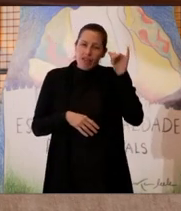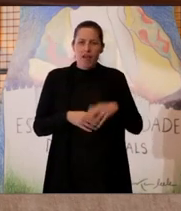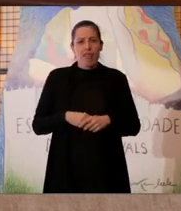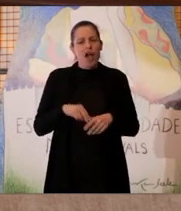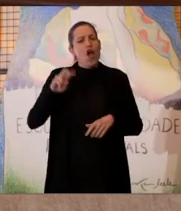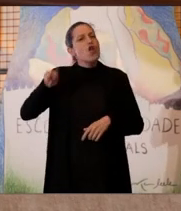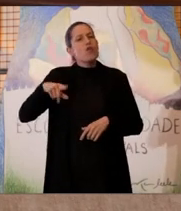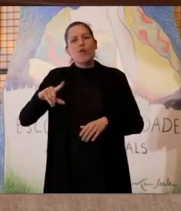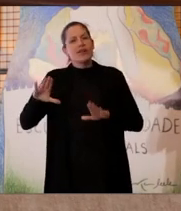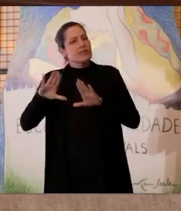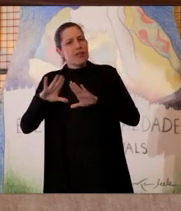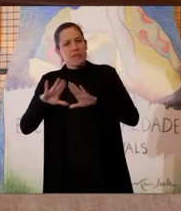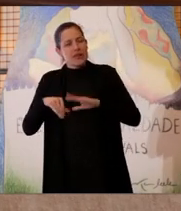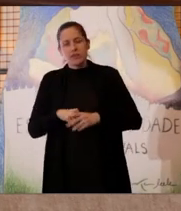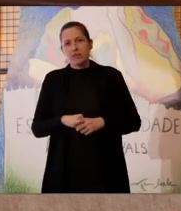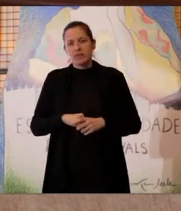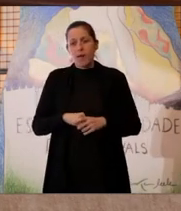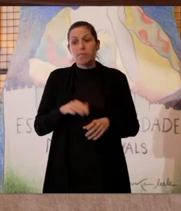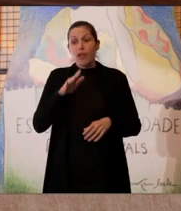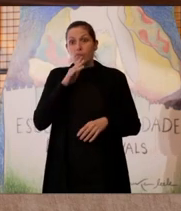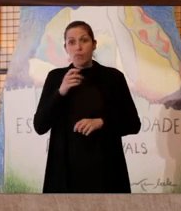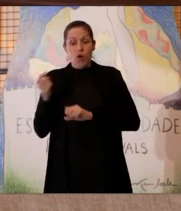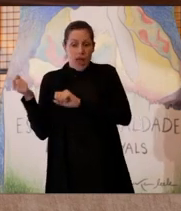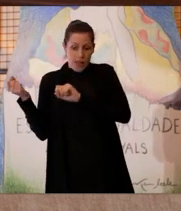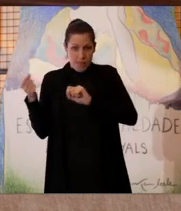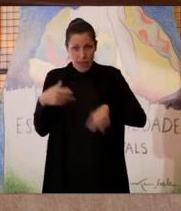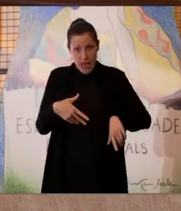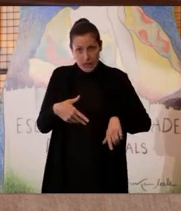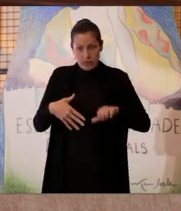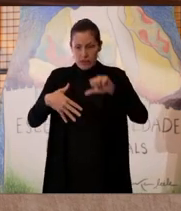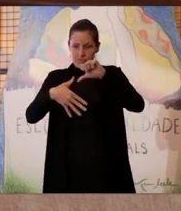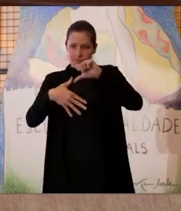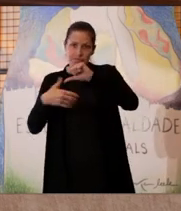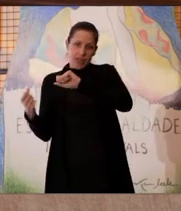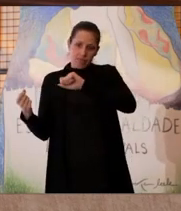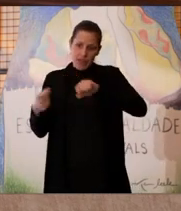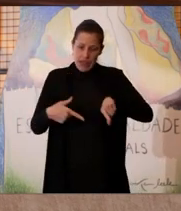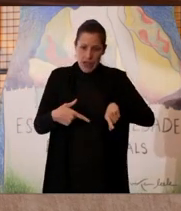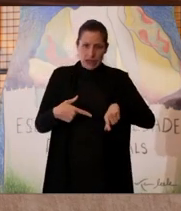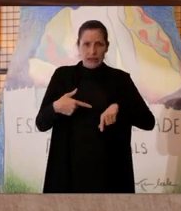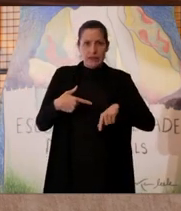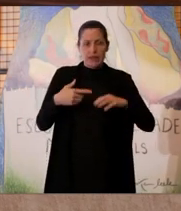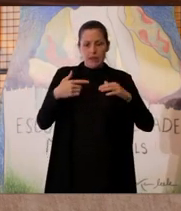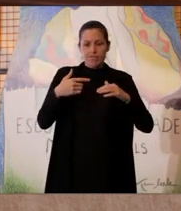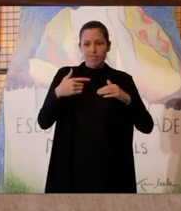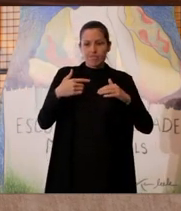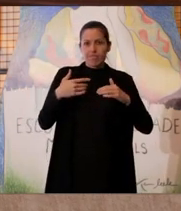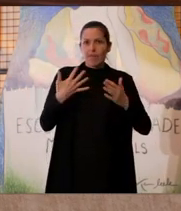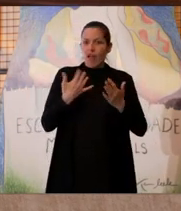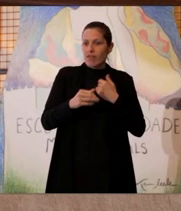países del sur y que se hacen cargo de hogares porque las mujeres hemos tenido que salir a trabajar